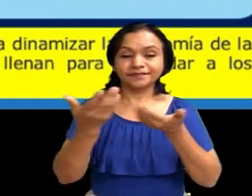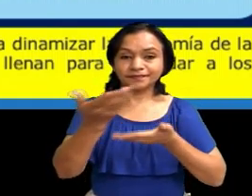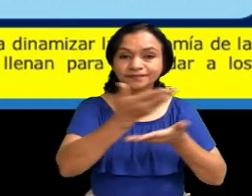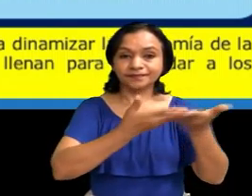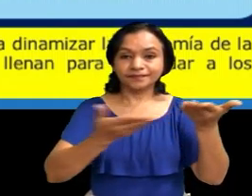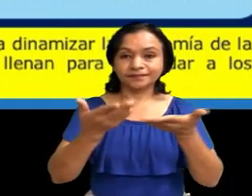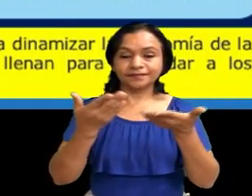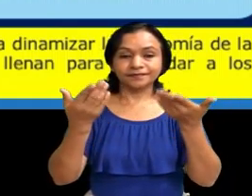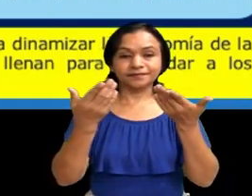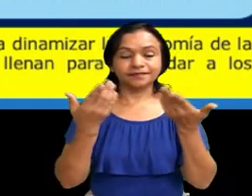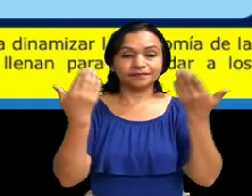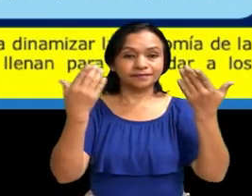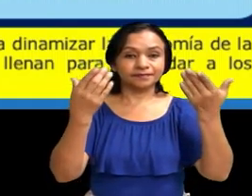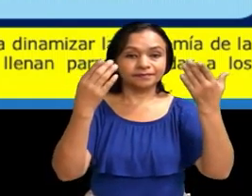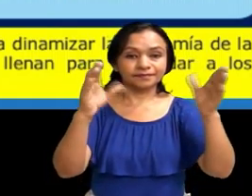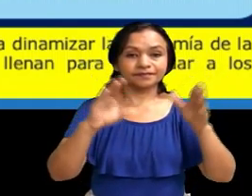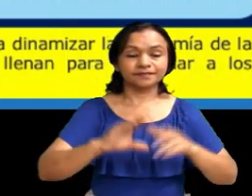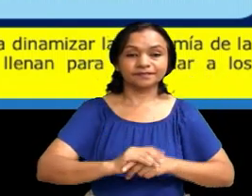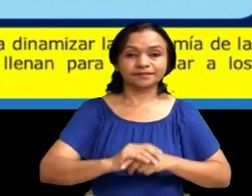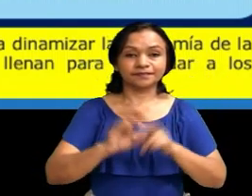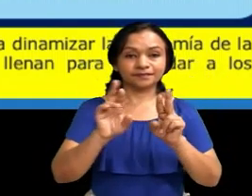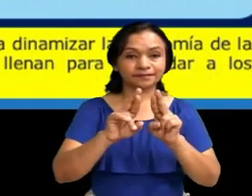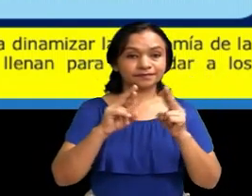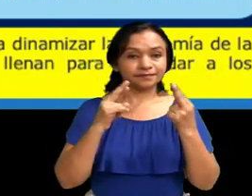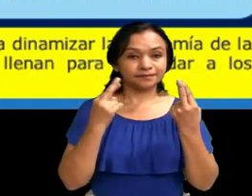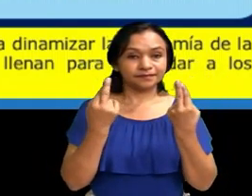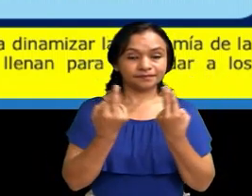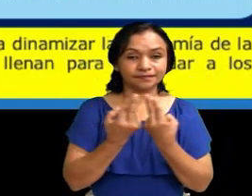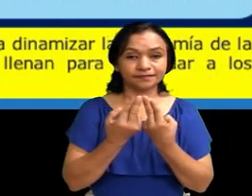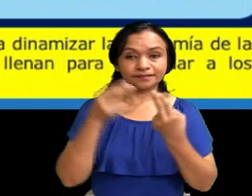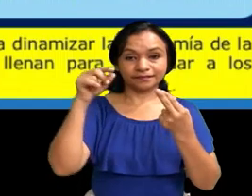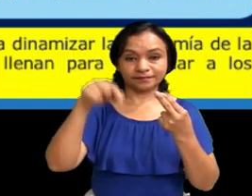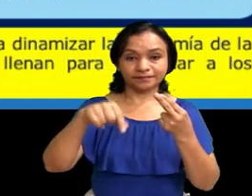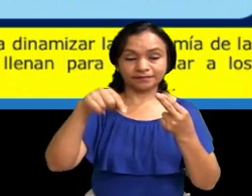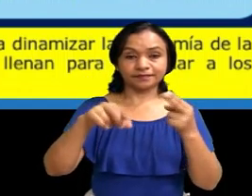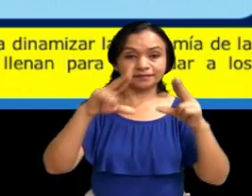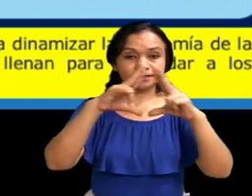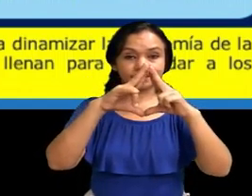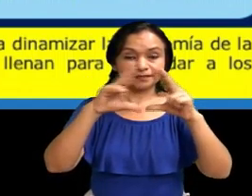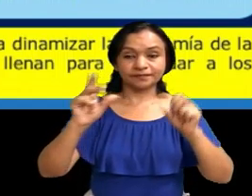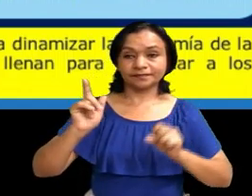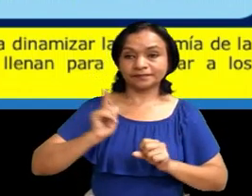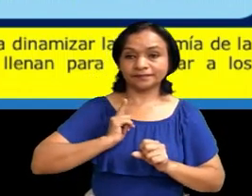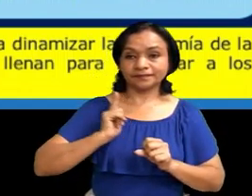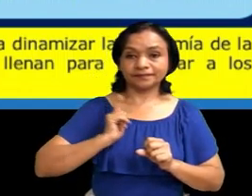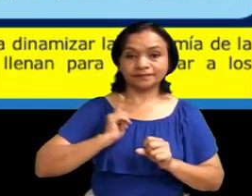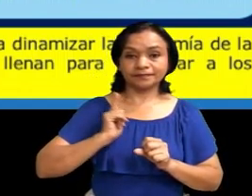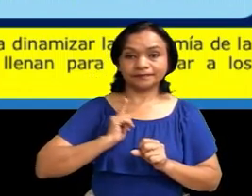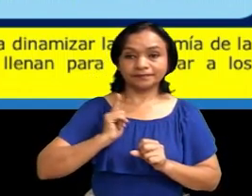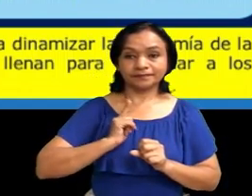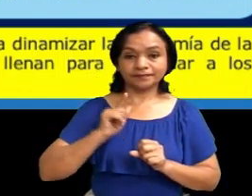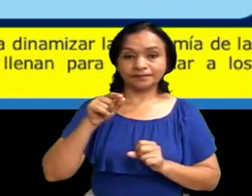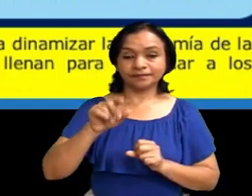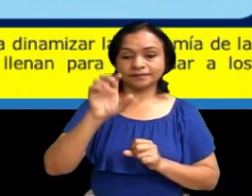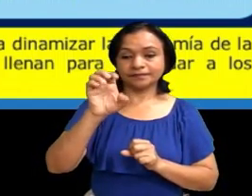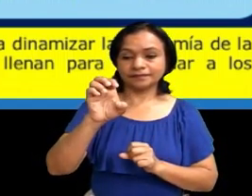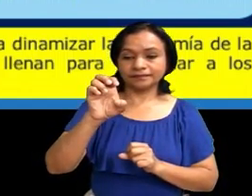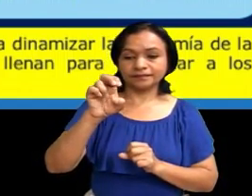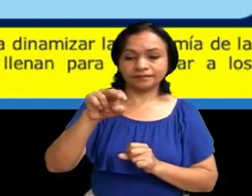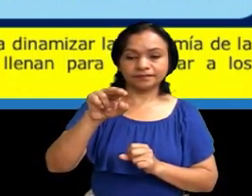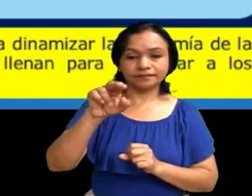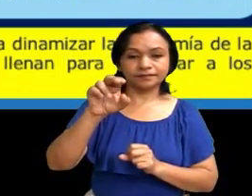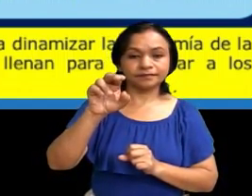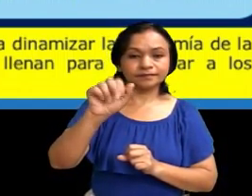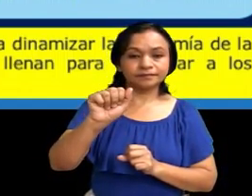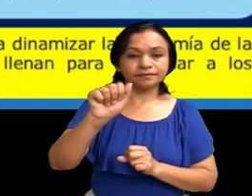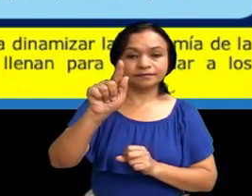confiabilidad a esos intercambios de energía. Esa reunión es acá en Nicaragua, ¿no? Aquí en Nicaragua la vamos a tener ahí en las instalaciones de Natrel.